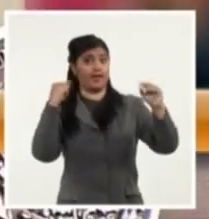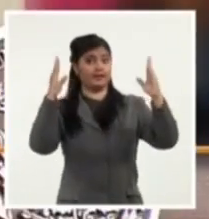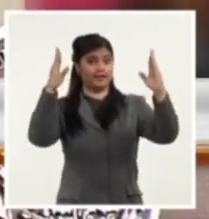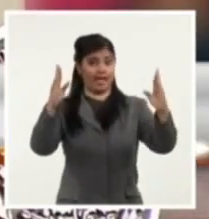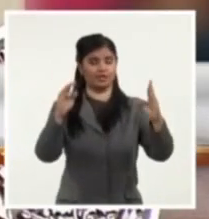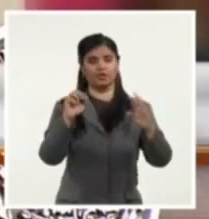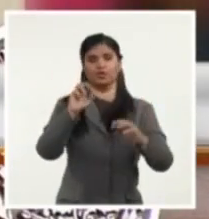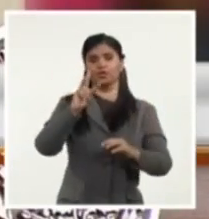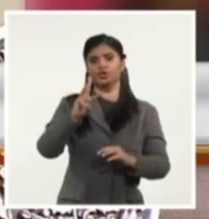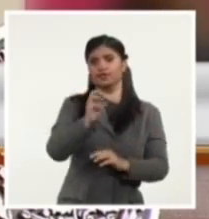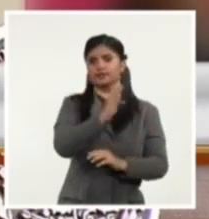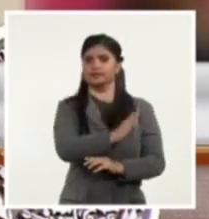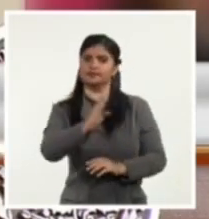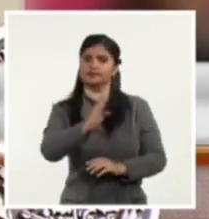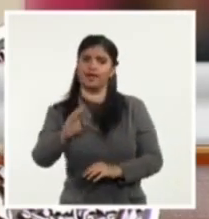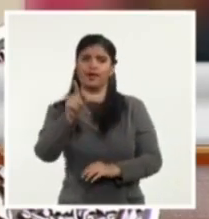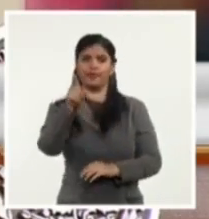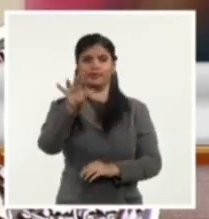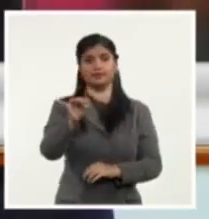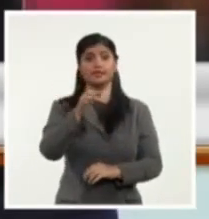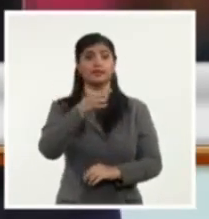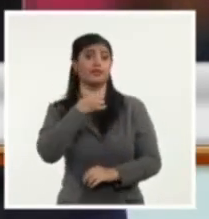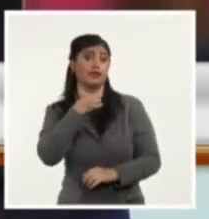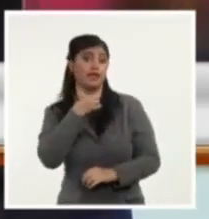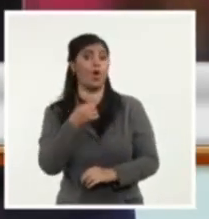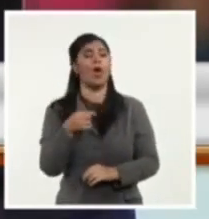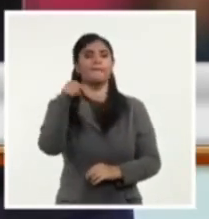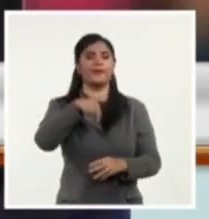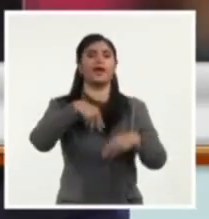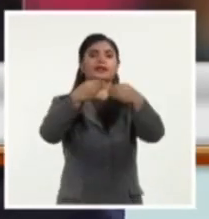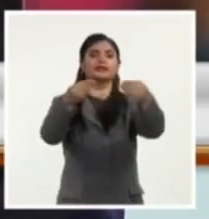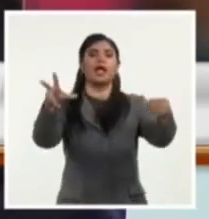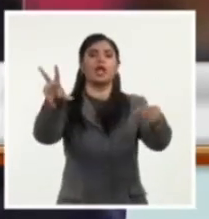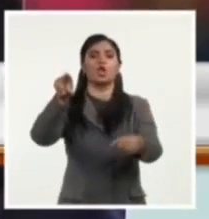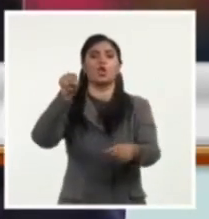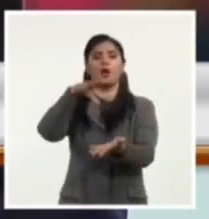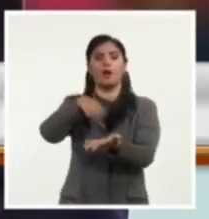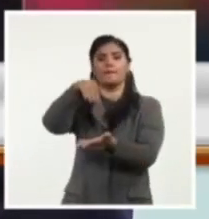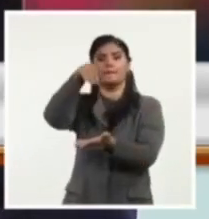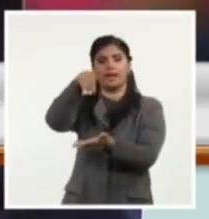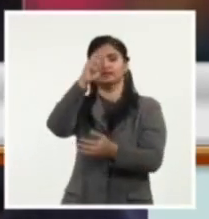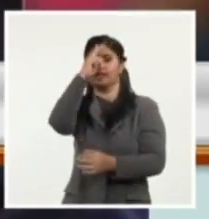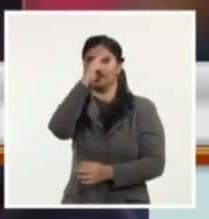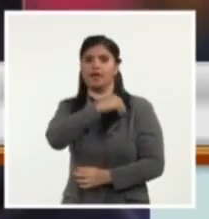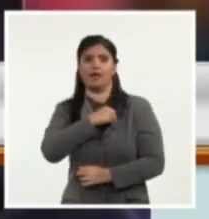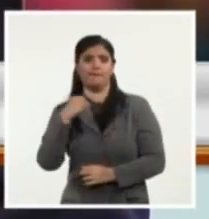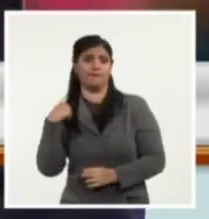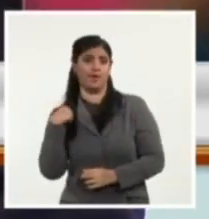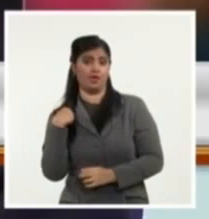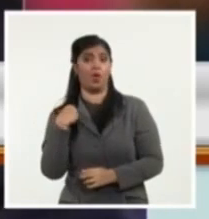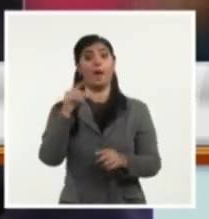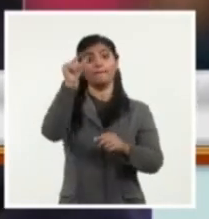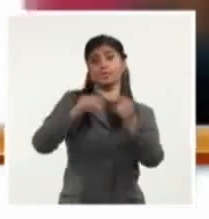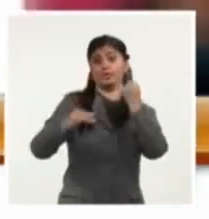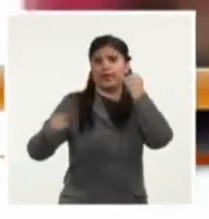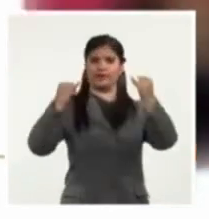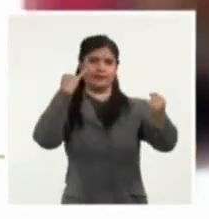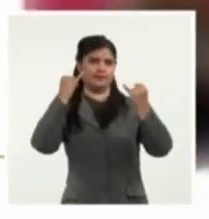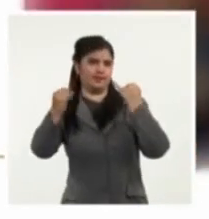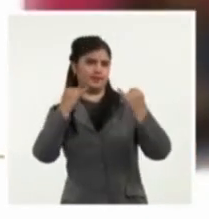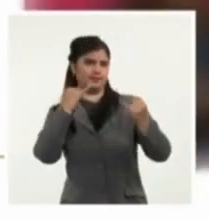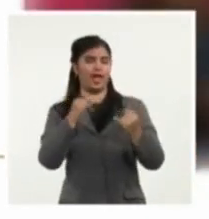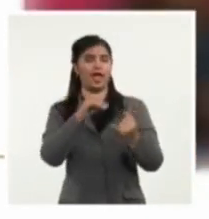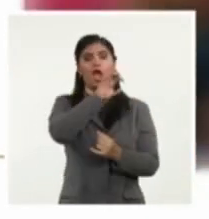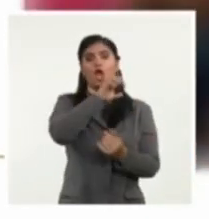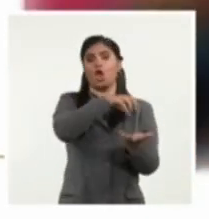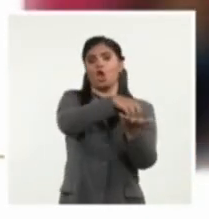3 al 17 de enero para cubrir vacantes de médicos generales y personal de enfermería en lugares remotos